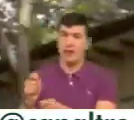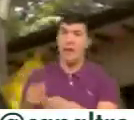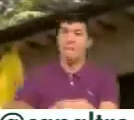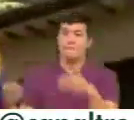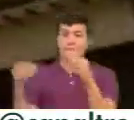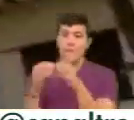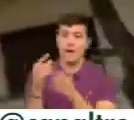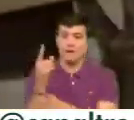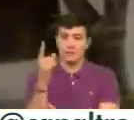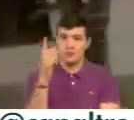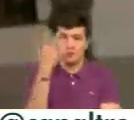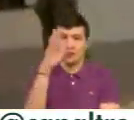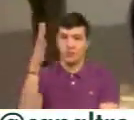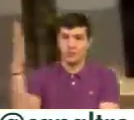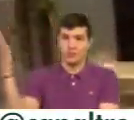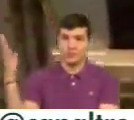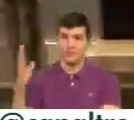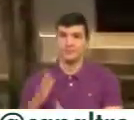bosque.